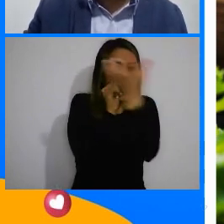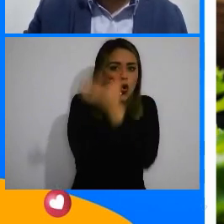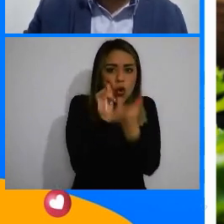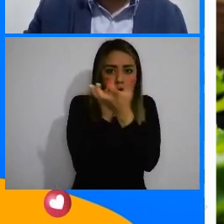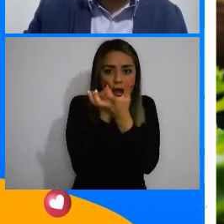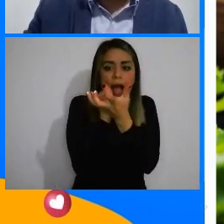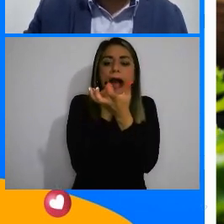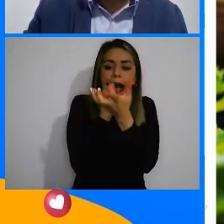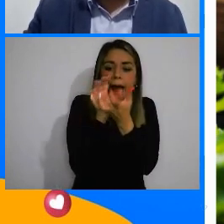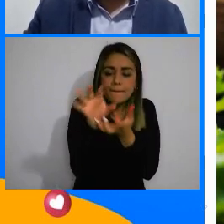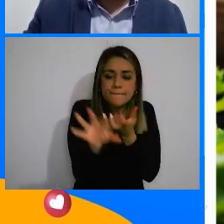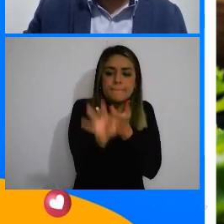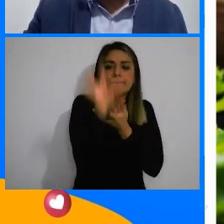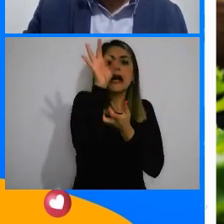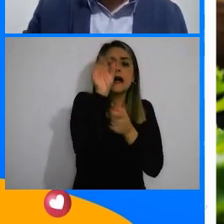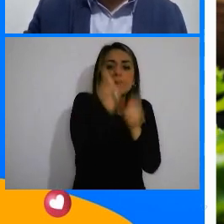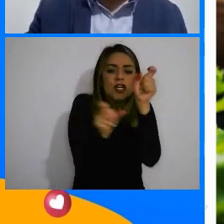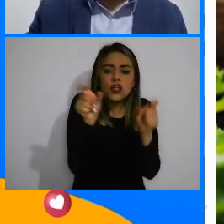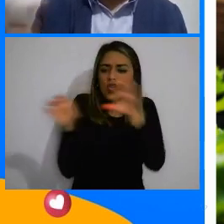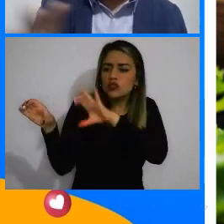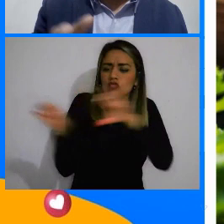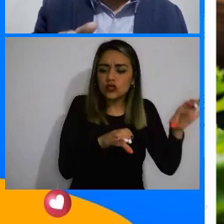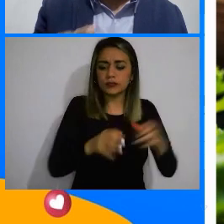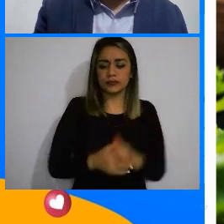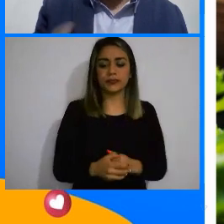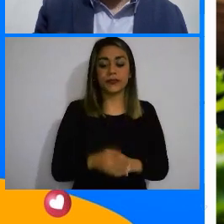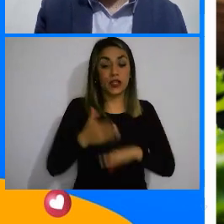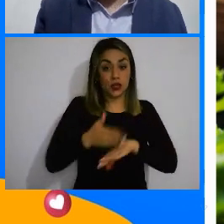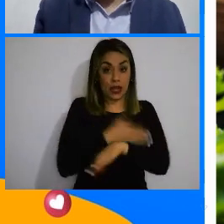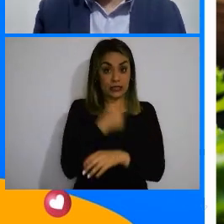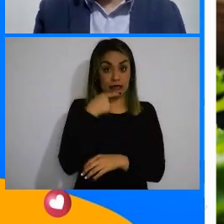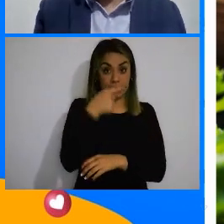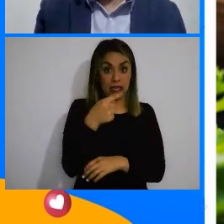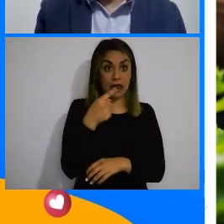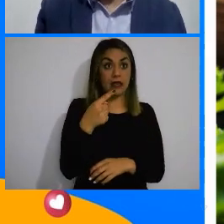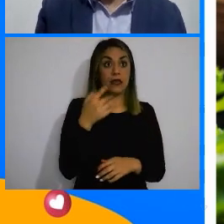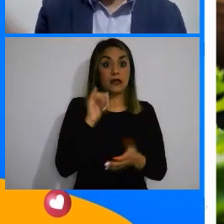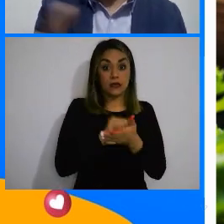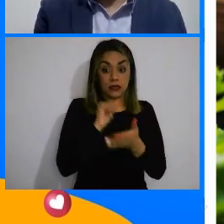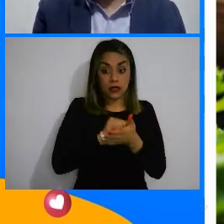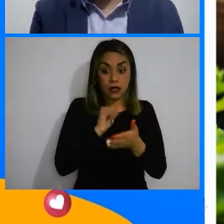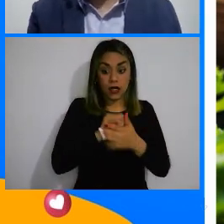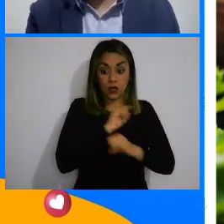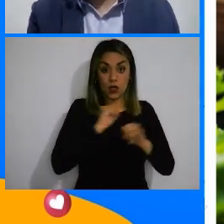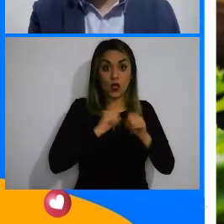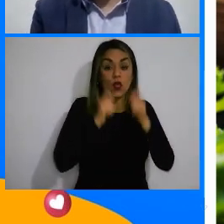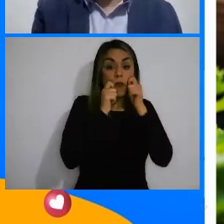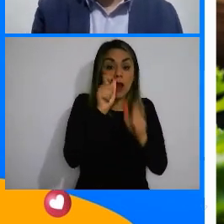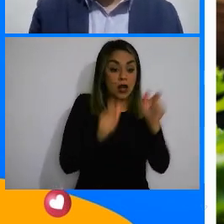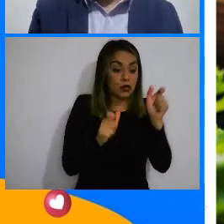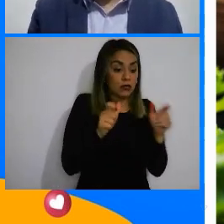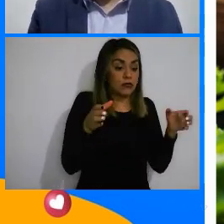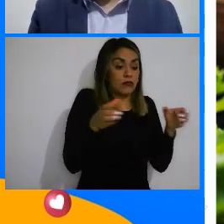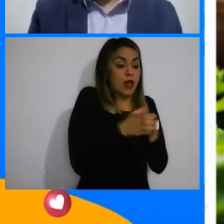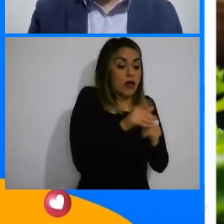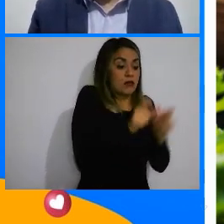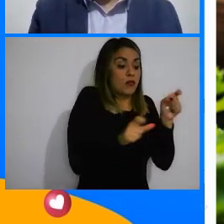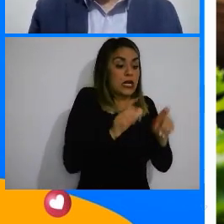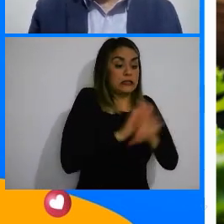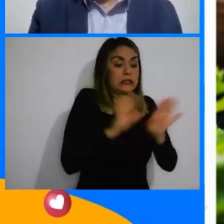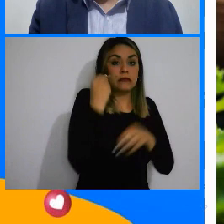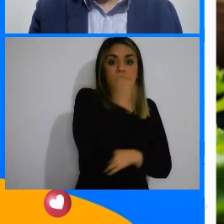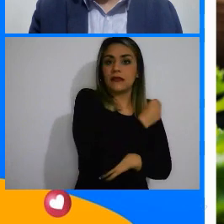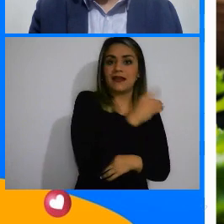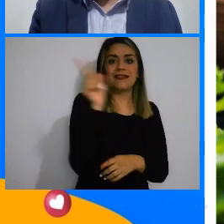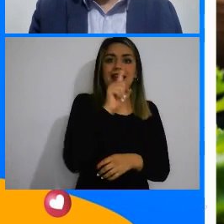las poblaciones, ¿sí? Pero como yo les decía hace un rato, como los seres vivos no se quedan en poblaciones, entonces pues